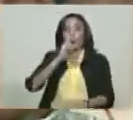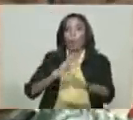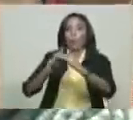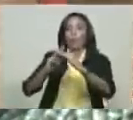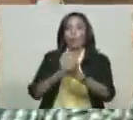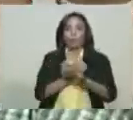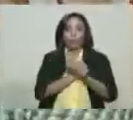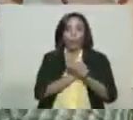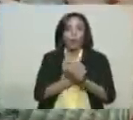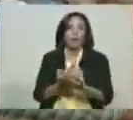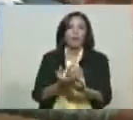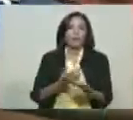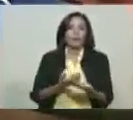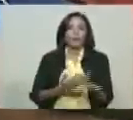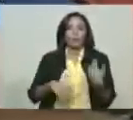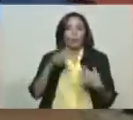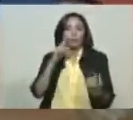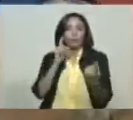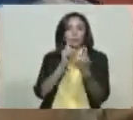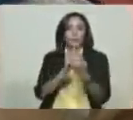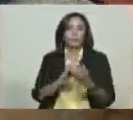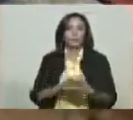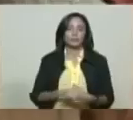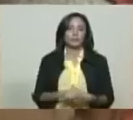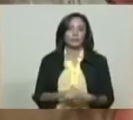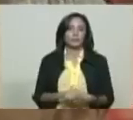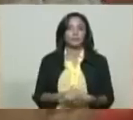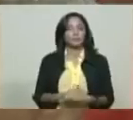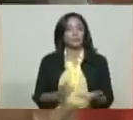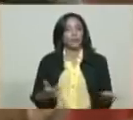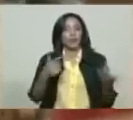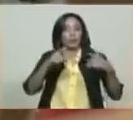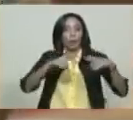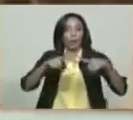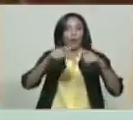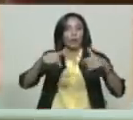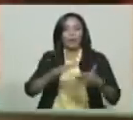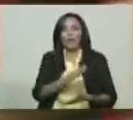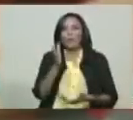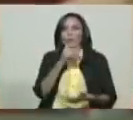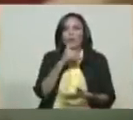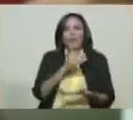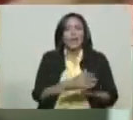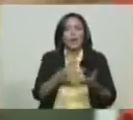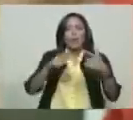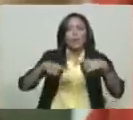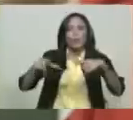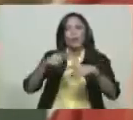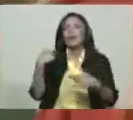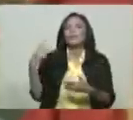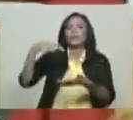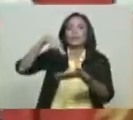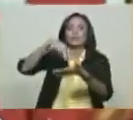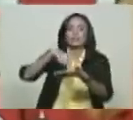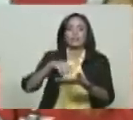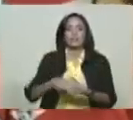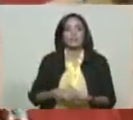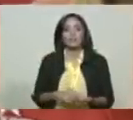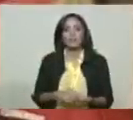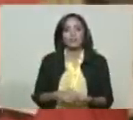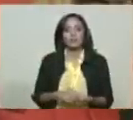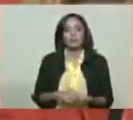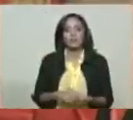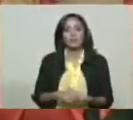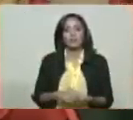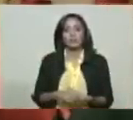con atención. No hay lugares vetados en Venezuela, ninguno. La esquina que yo me pare ahorita, si tuviera un autobús, me lo llevara a